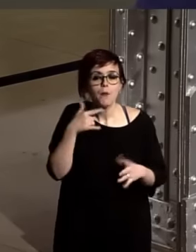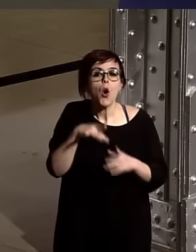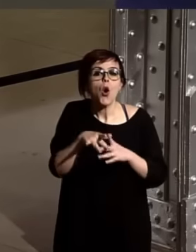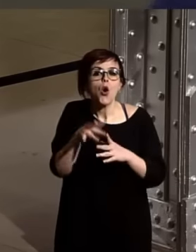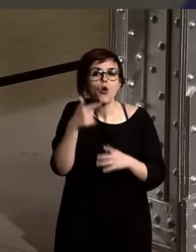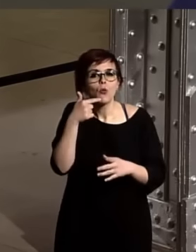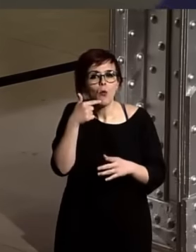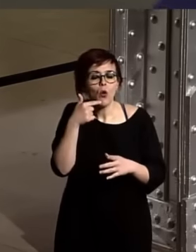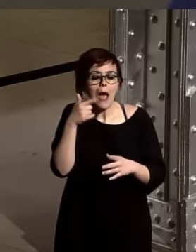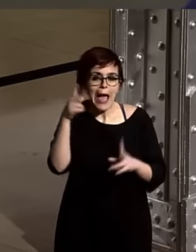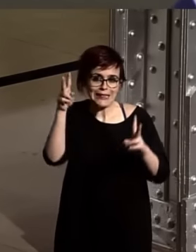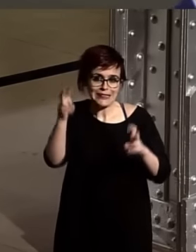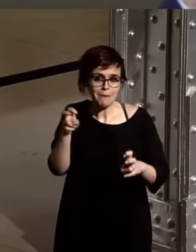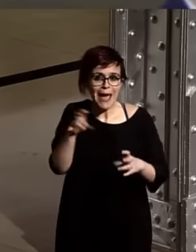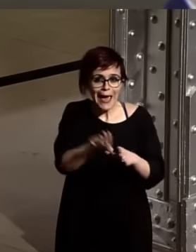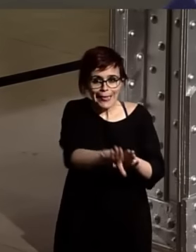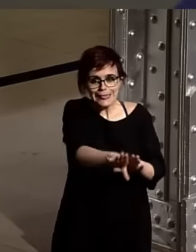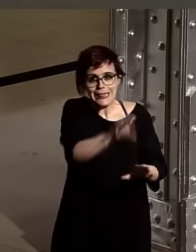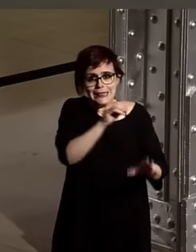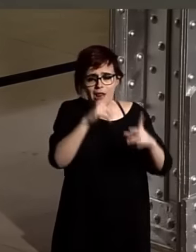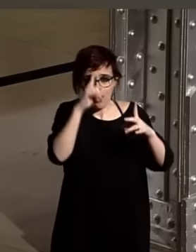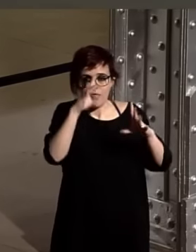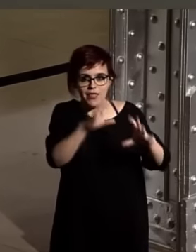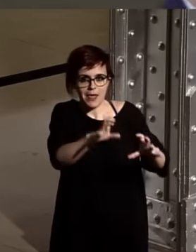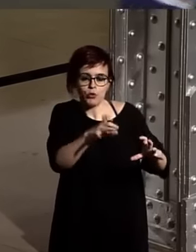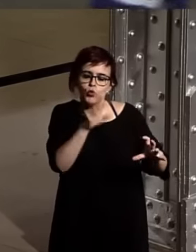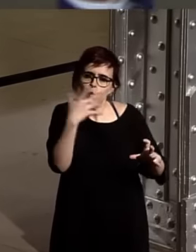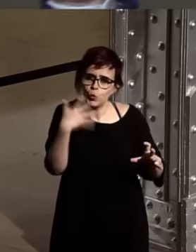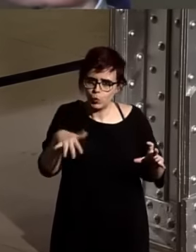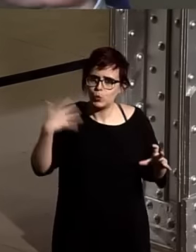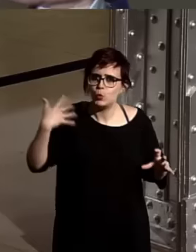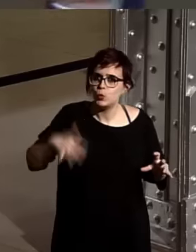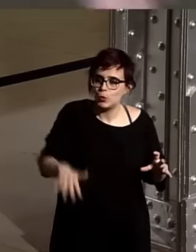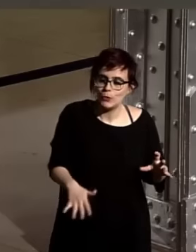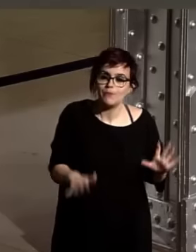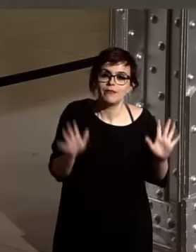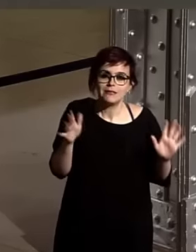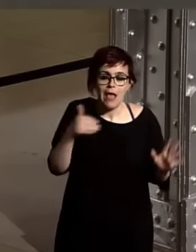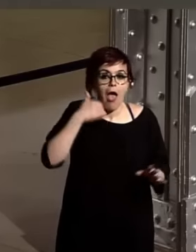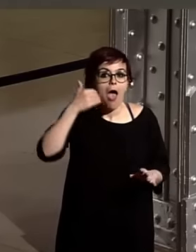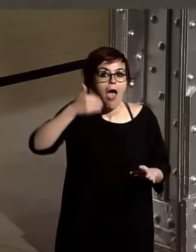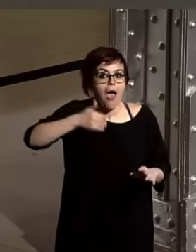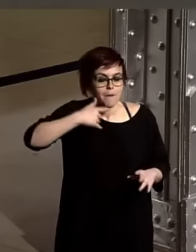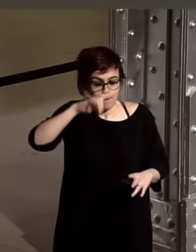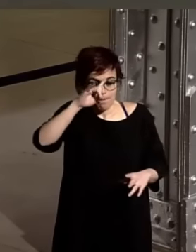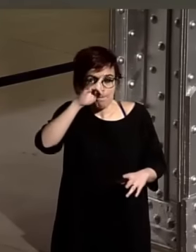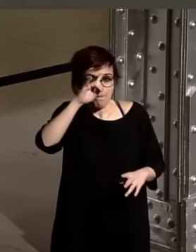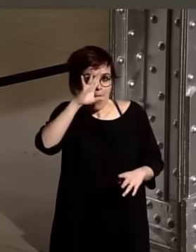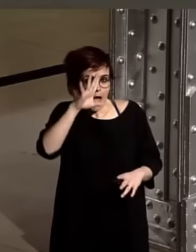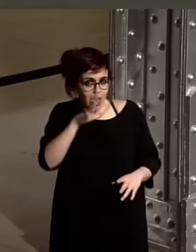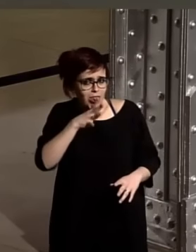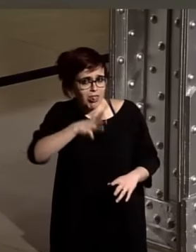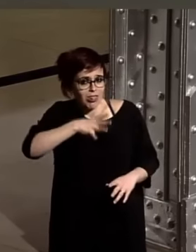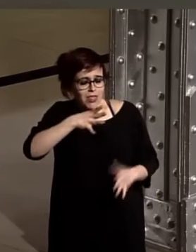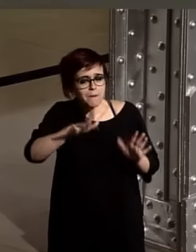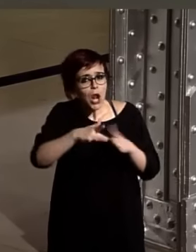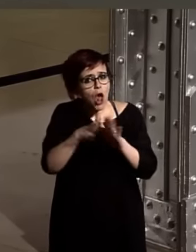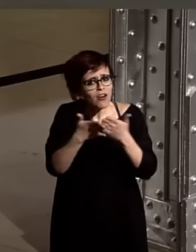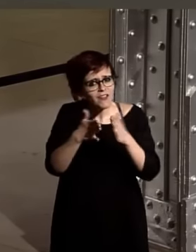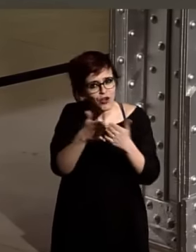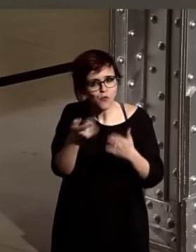dimensión de de comprender el cerebro sí es es Es algo alucinante de hecho en el libro